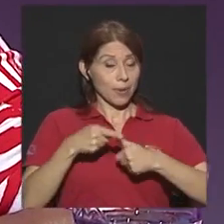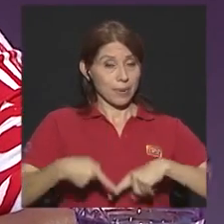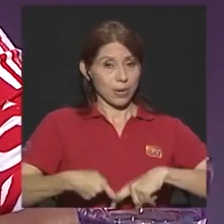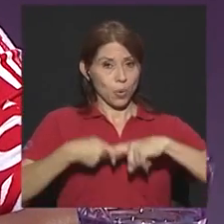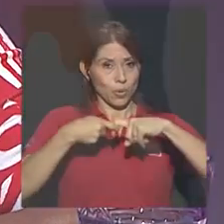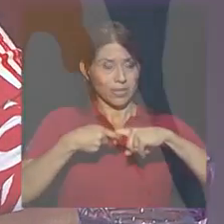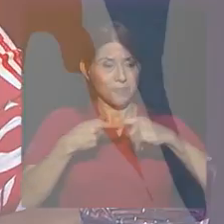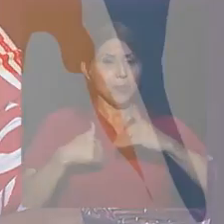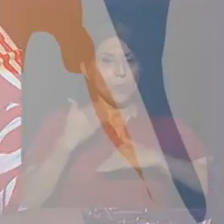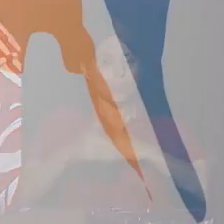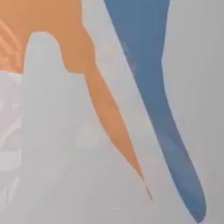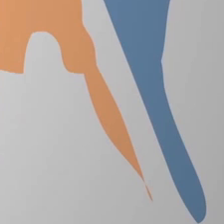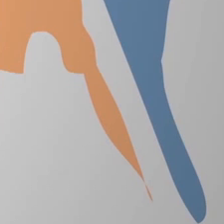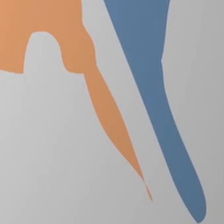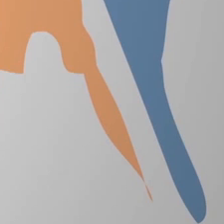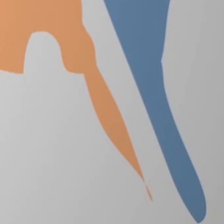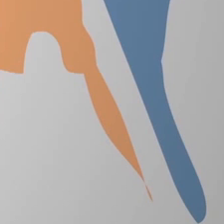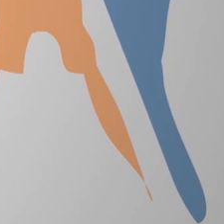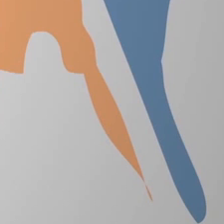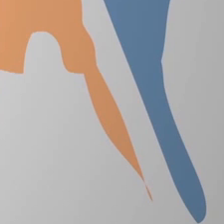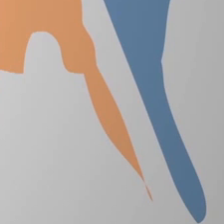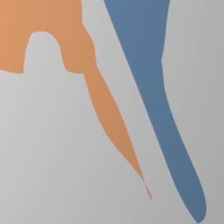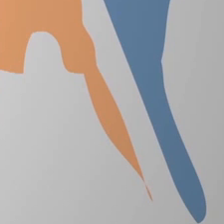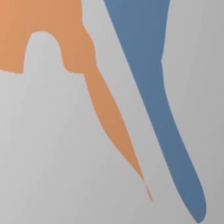regreso en Irreverencia.